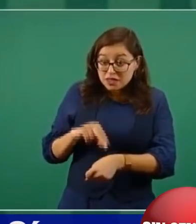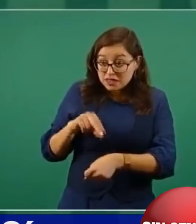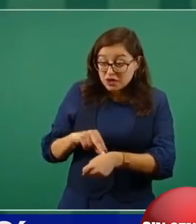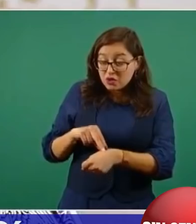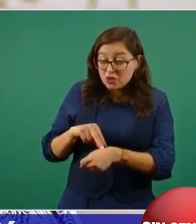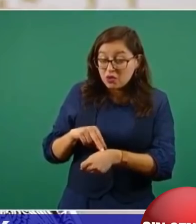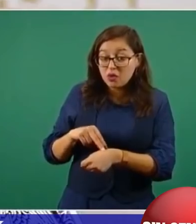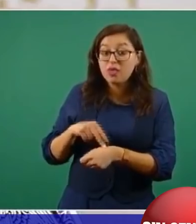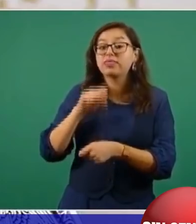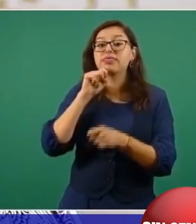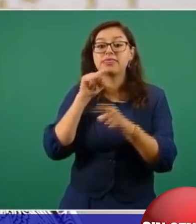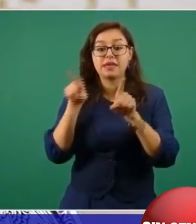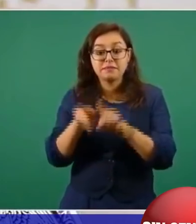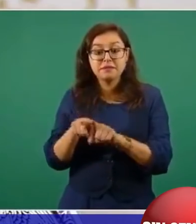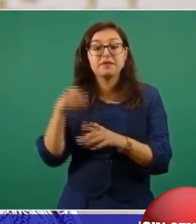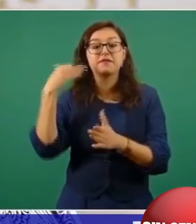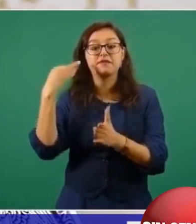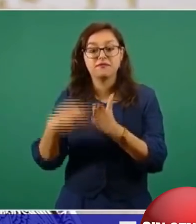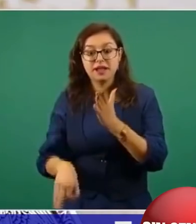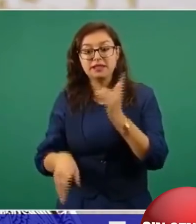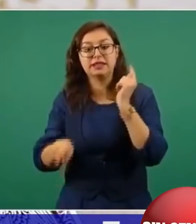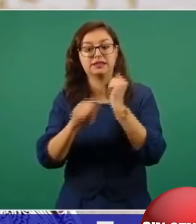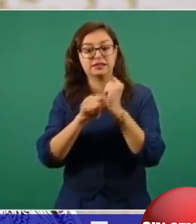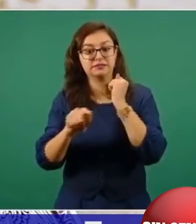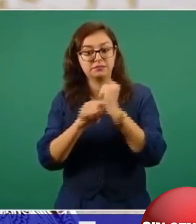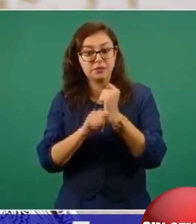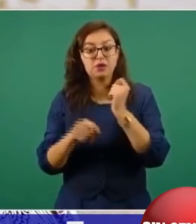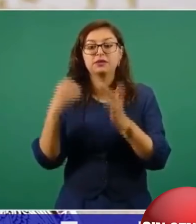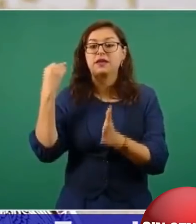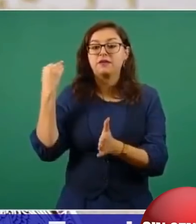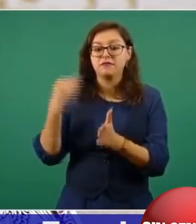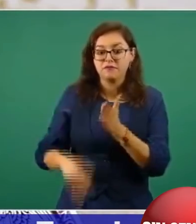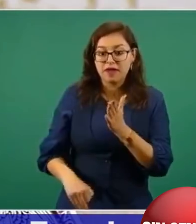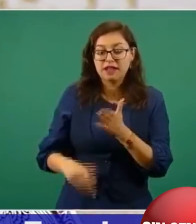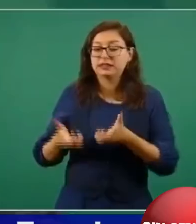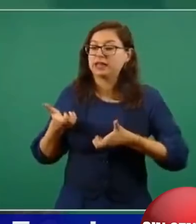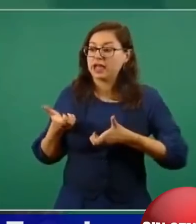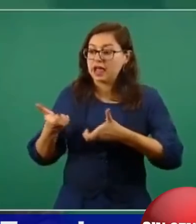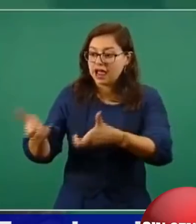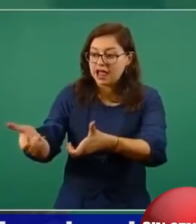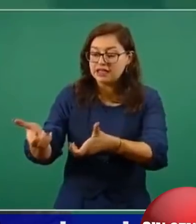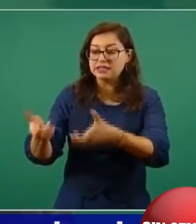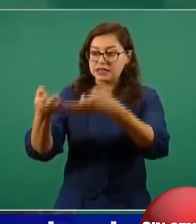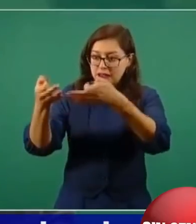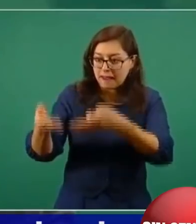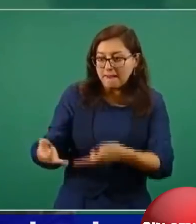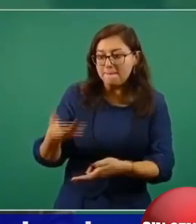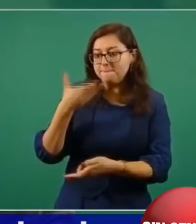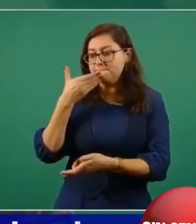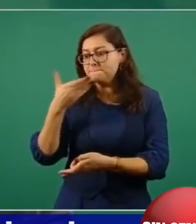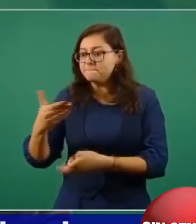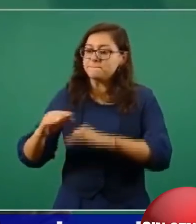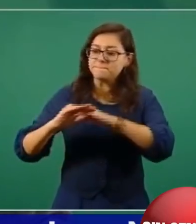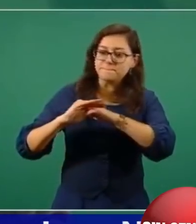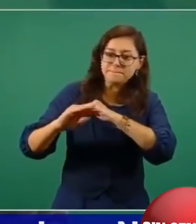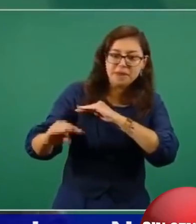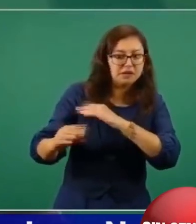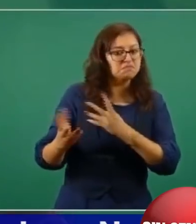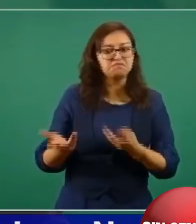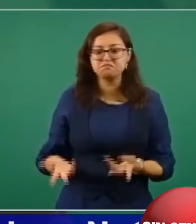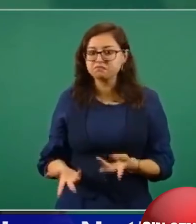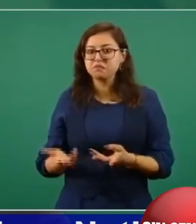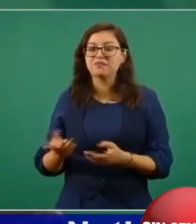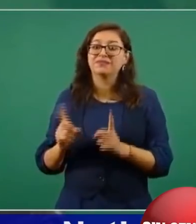de salud, sino hay carencia de transporte, hay carencia de caminos apropiadamente pavimentados,